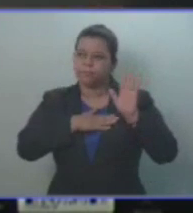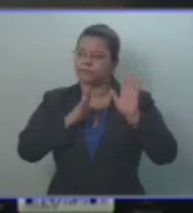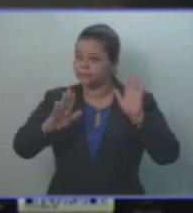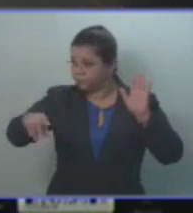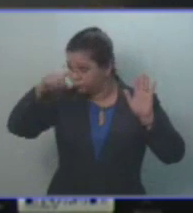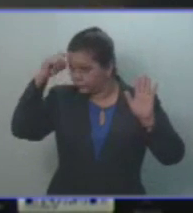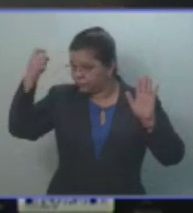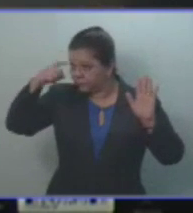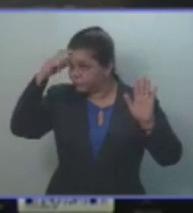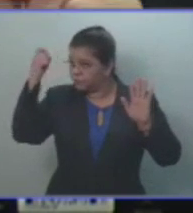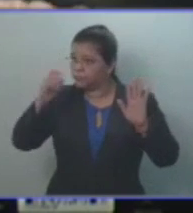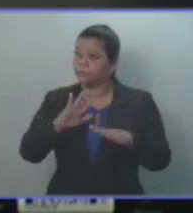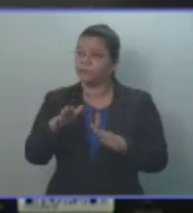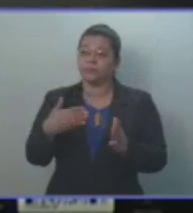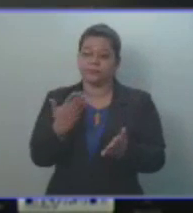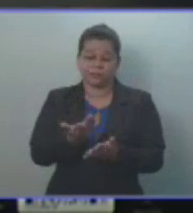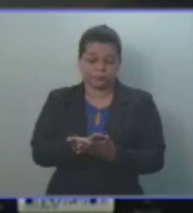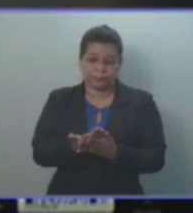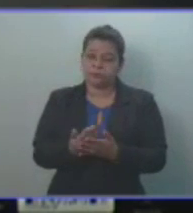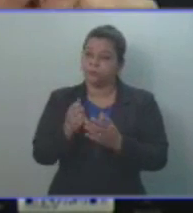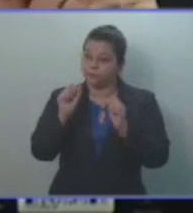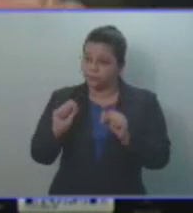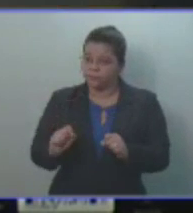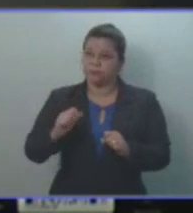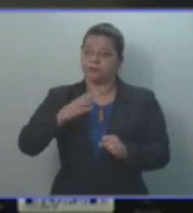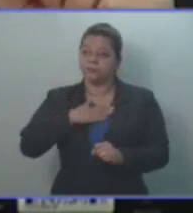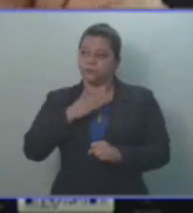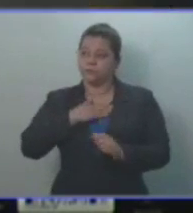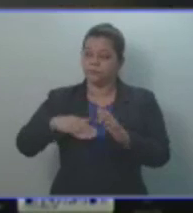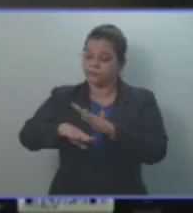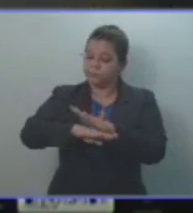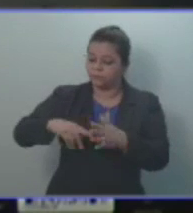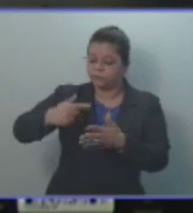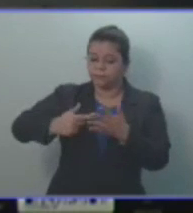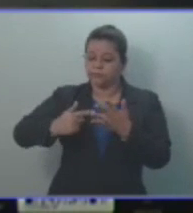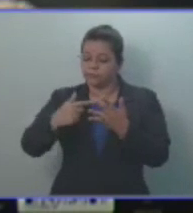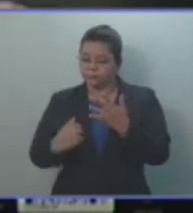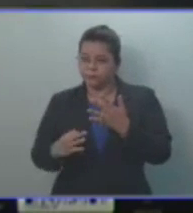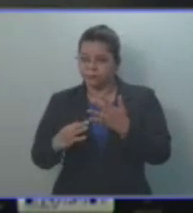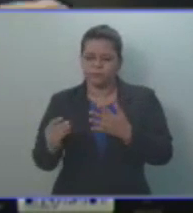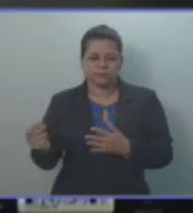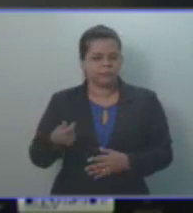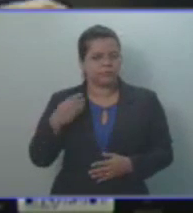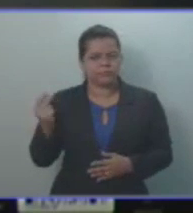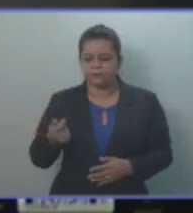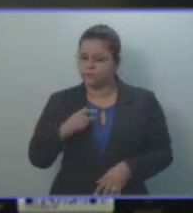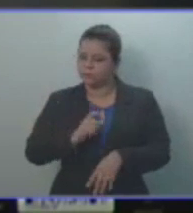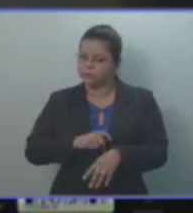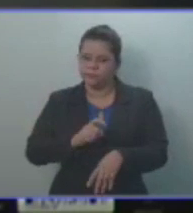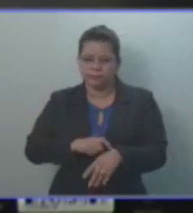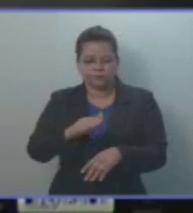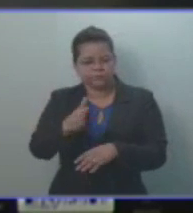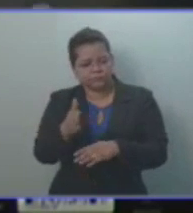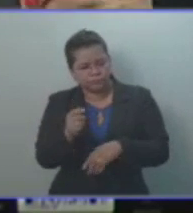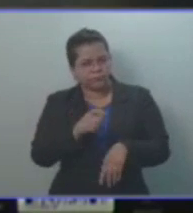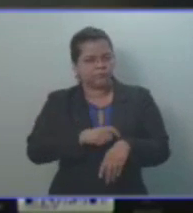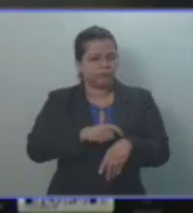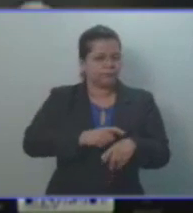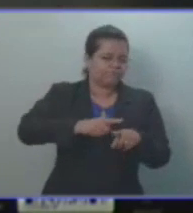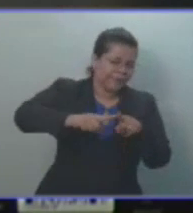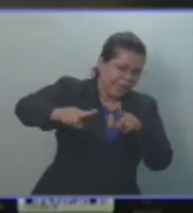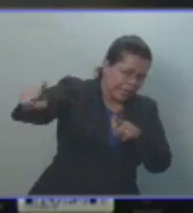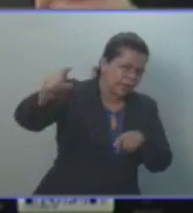para todos se sustente en un marco legal de corto, mediano y largo plazo para que